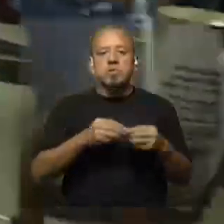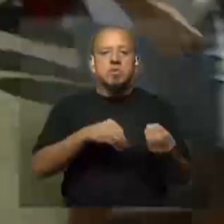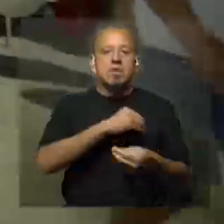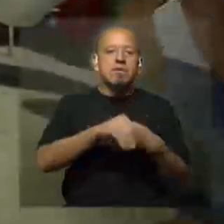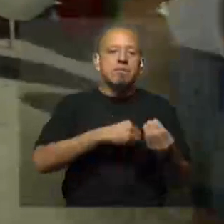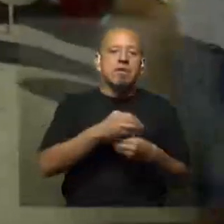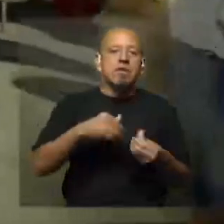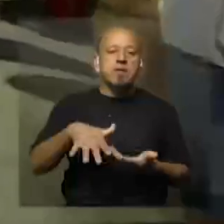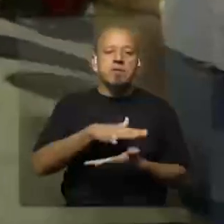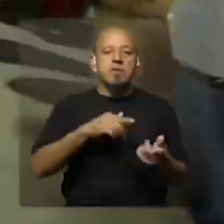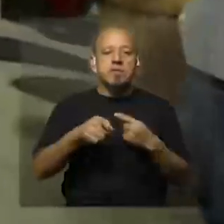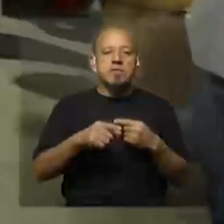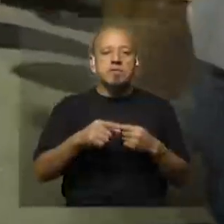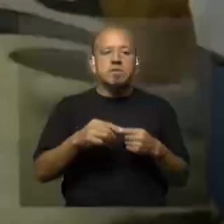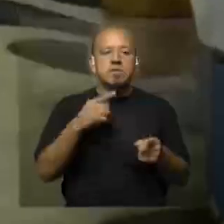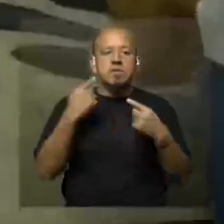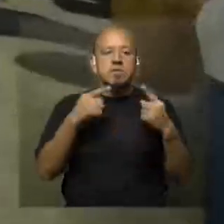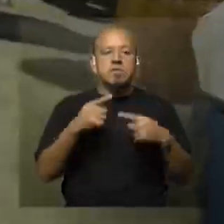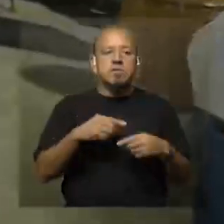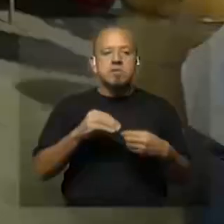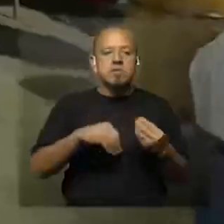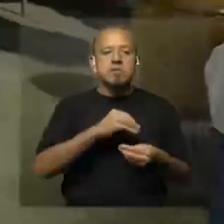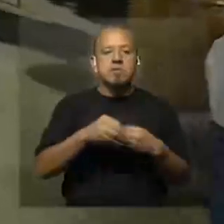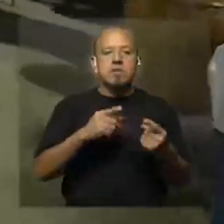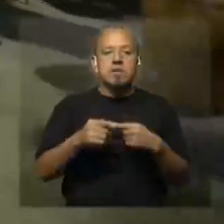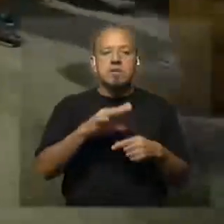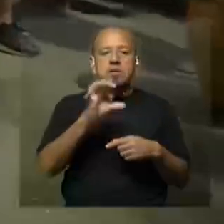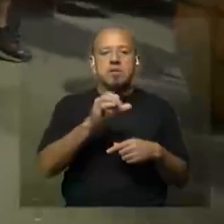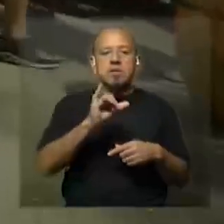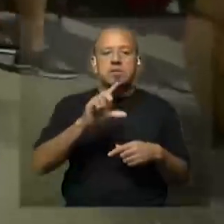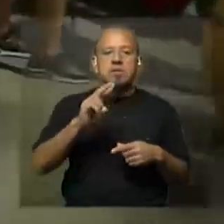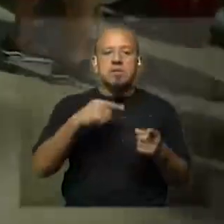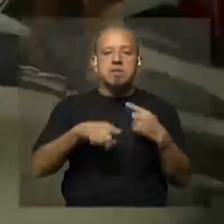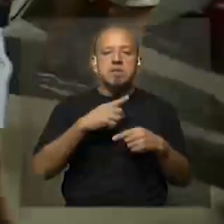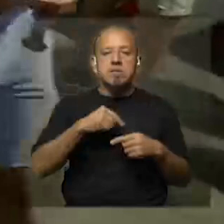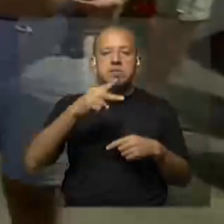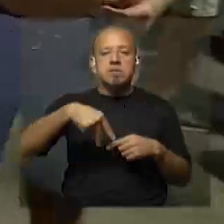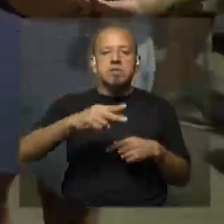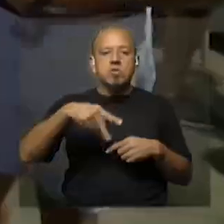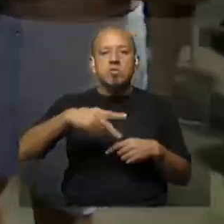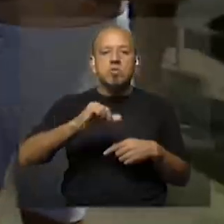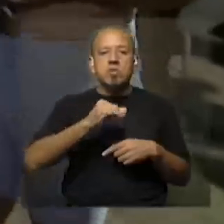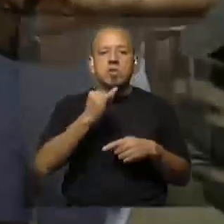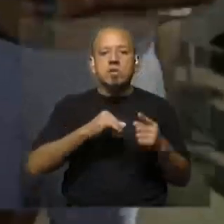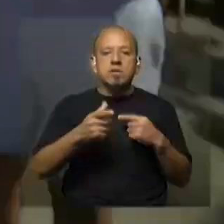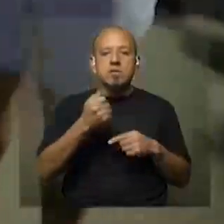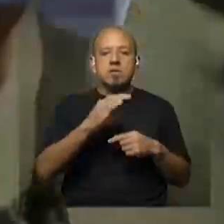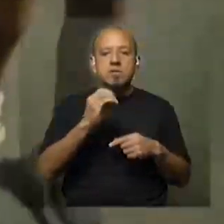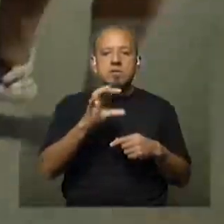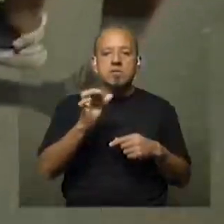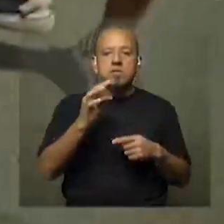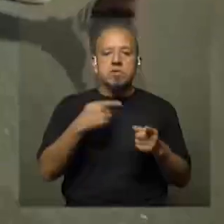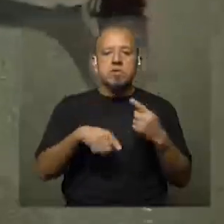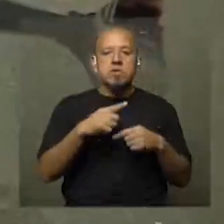barrio, las diferentes familias, ¿no? Porque obviamente la familia Silva, la familia Martirena, Núñez, Acosta. Todo eso es lo que despierta este año